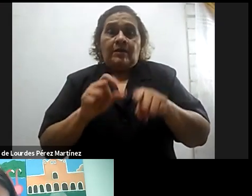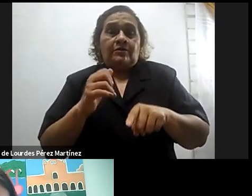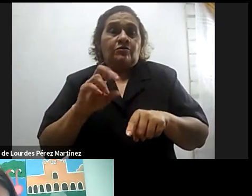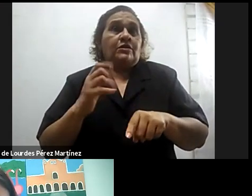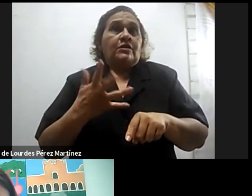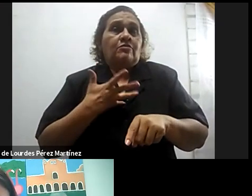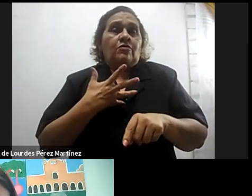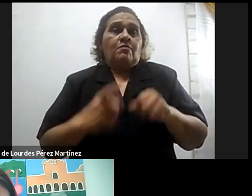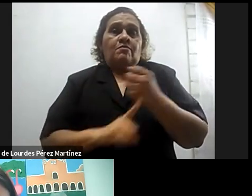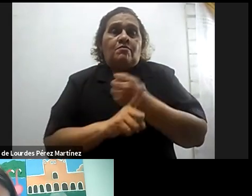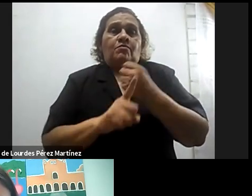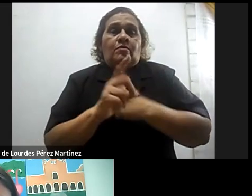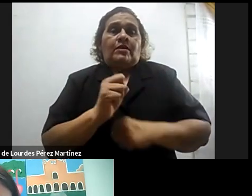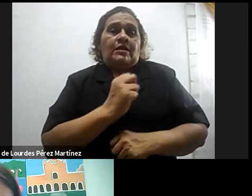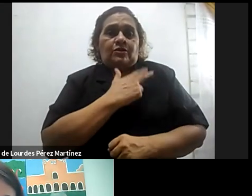¿no?